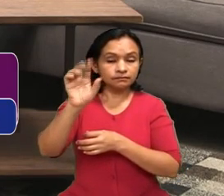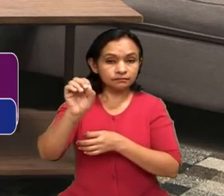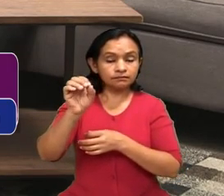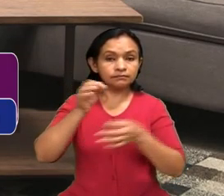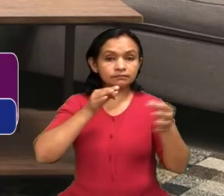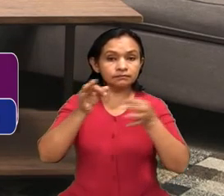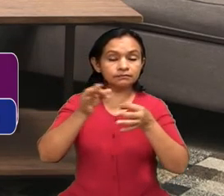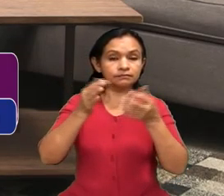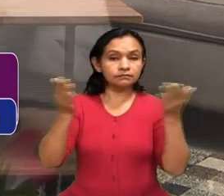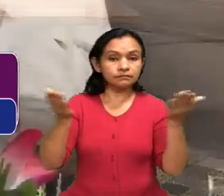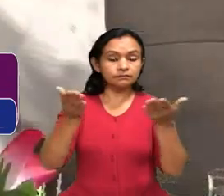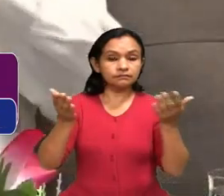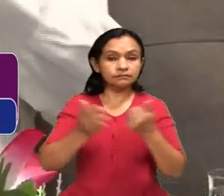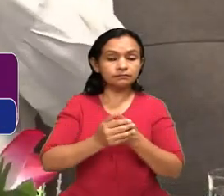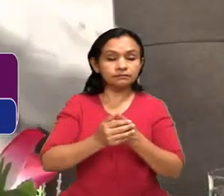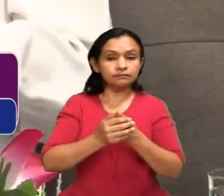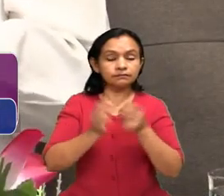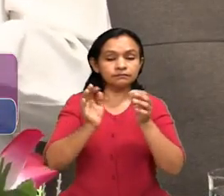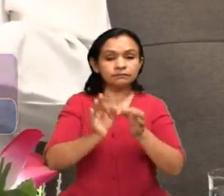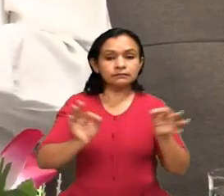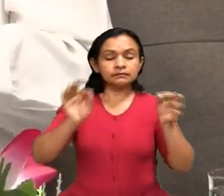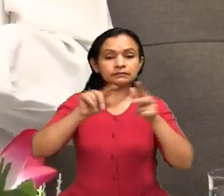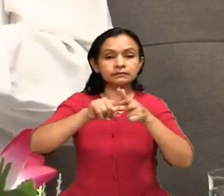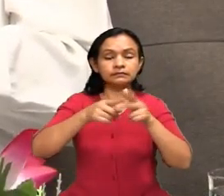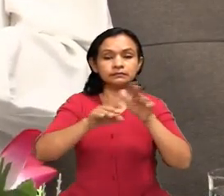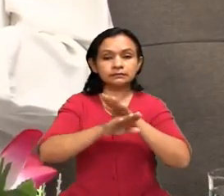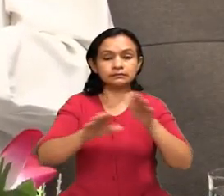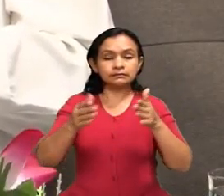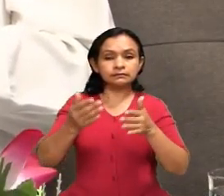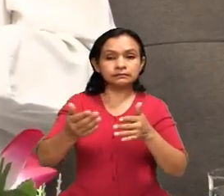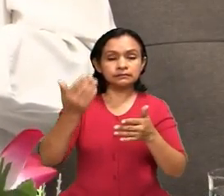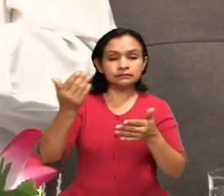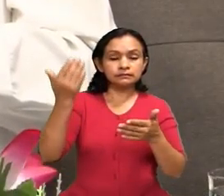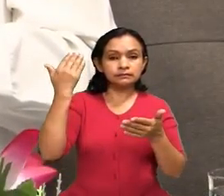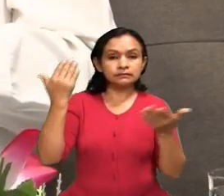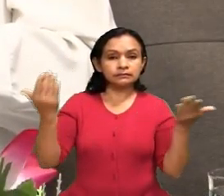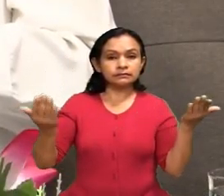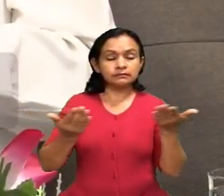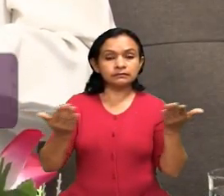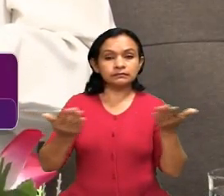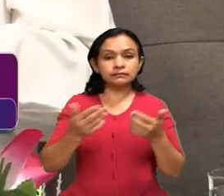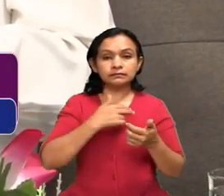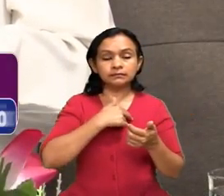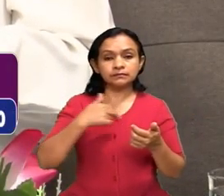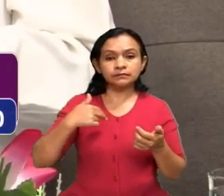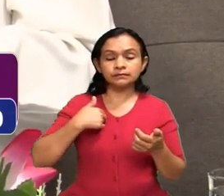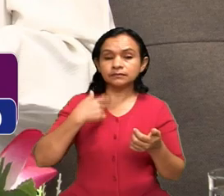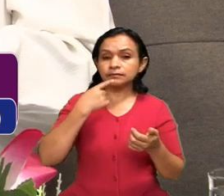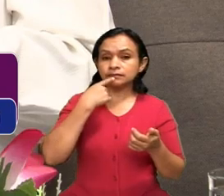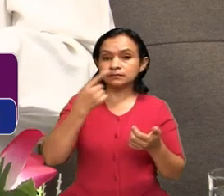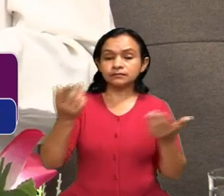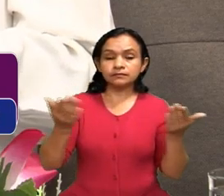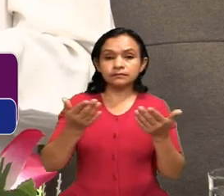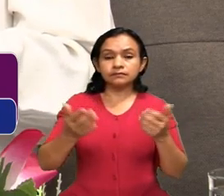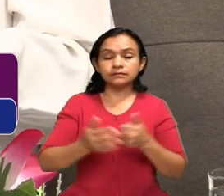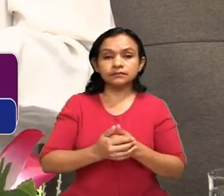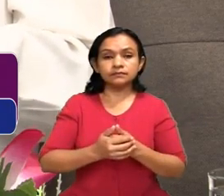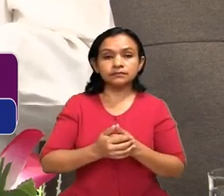era el principio del fin de la dictadura. era, como decía el